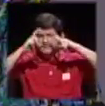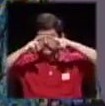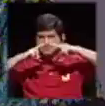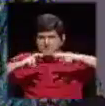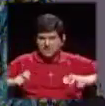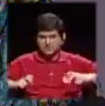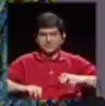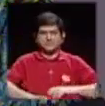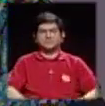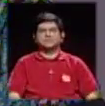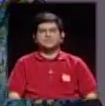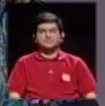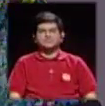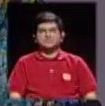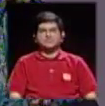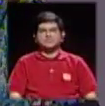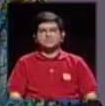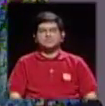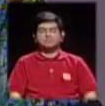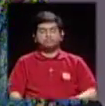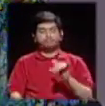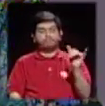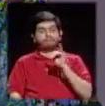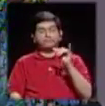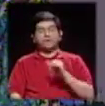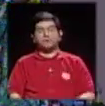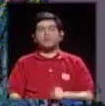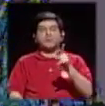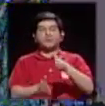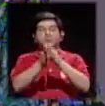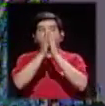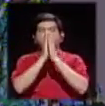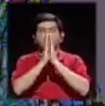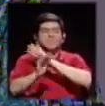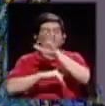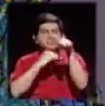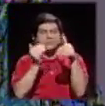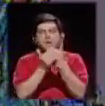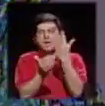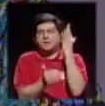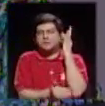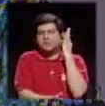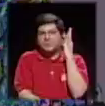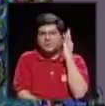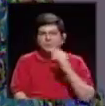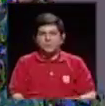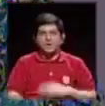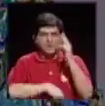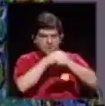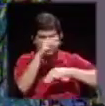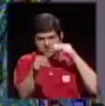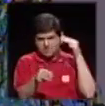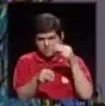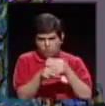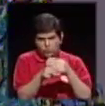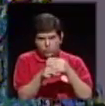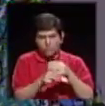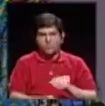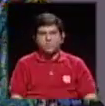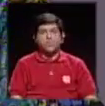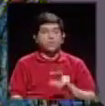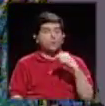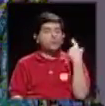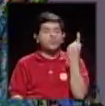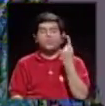¿verdad? Y también un llamado a todas las mujeres del mundo, porque no